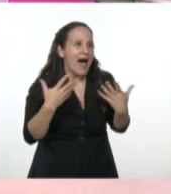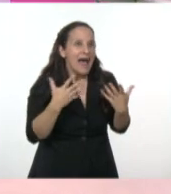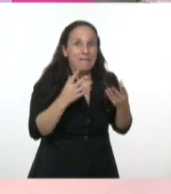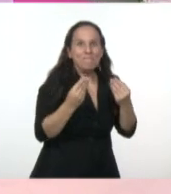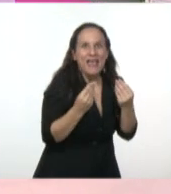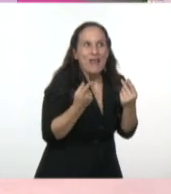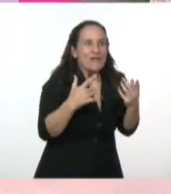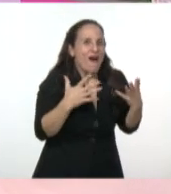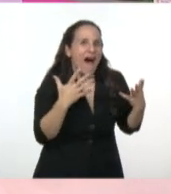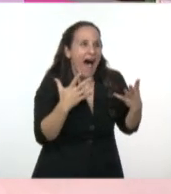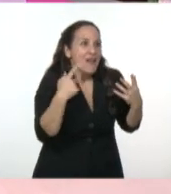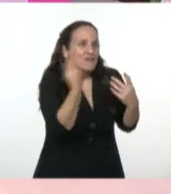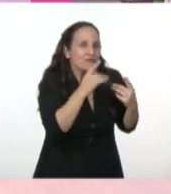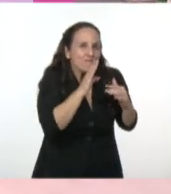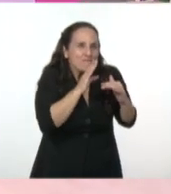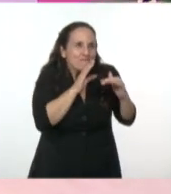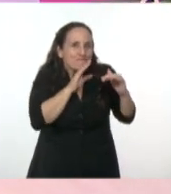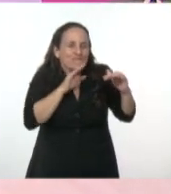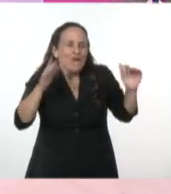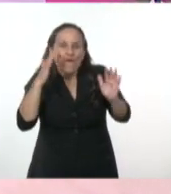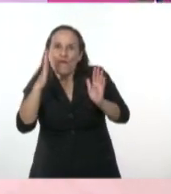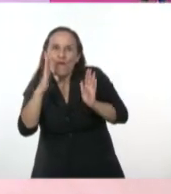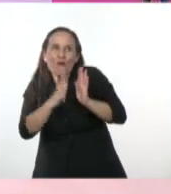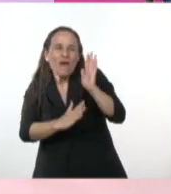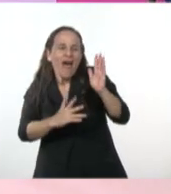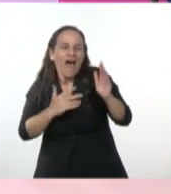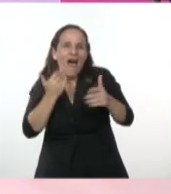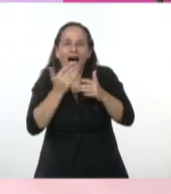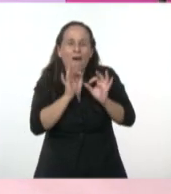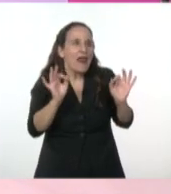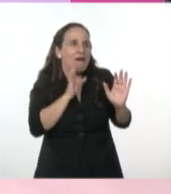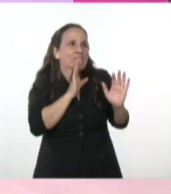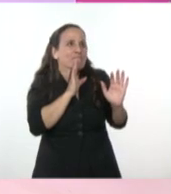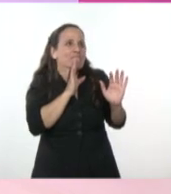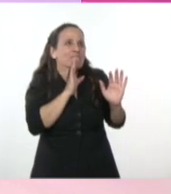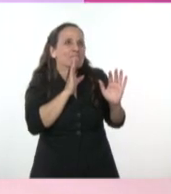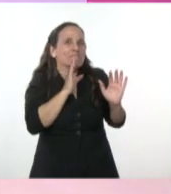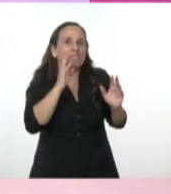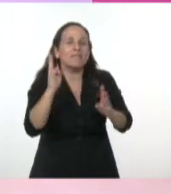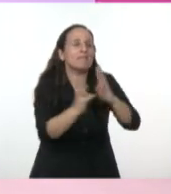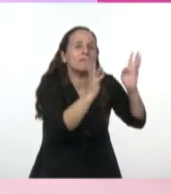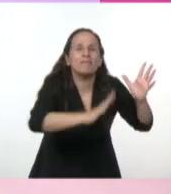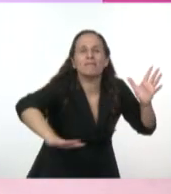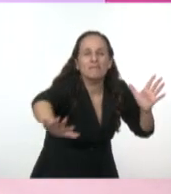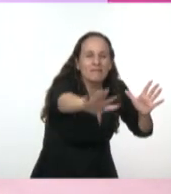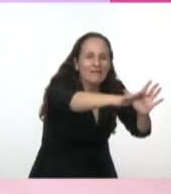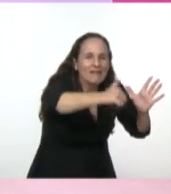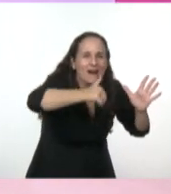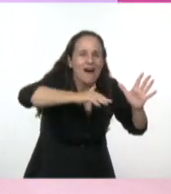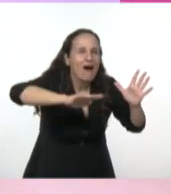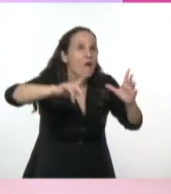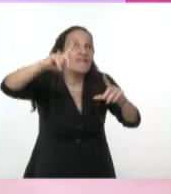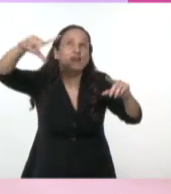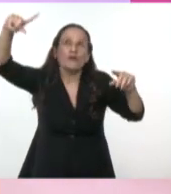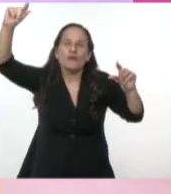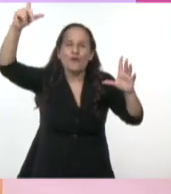vago, nos quedamos mudos, pálidos, sin habla. Esterito humilde, cómo he deseado en noches de luna